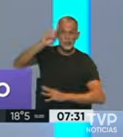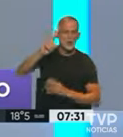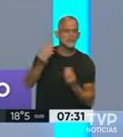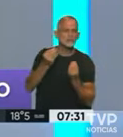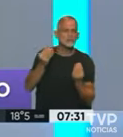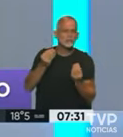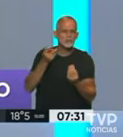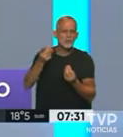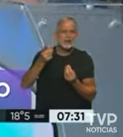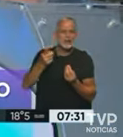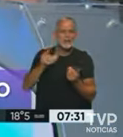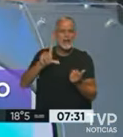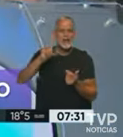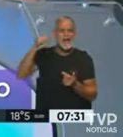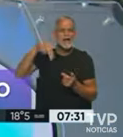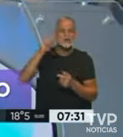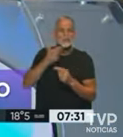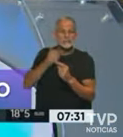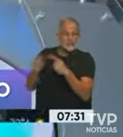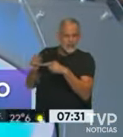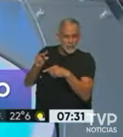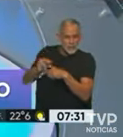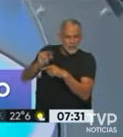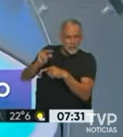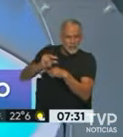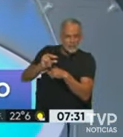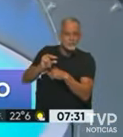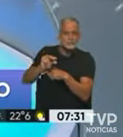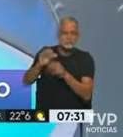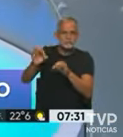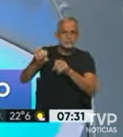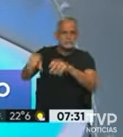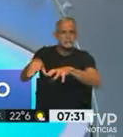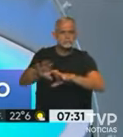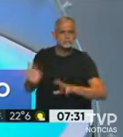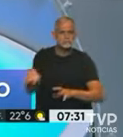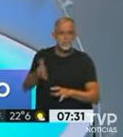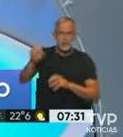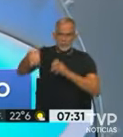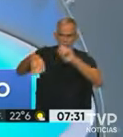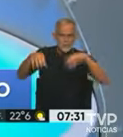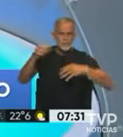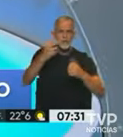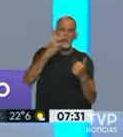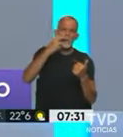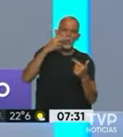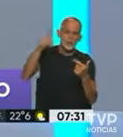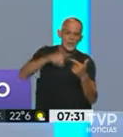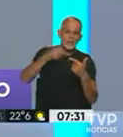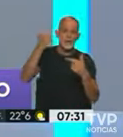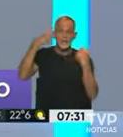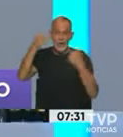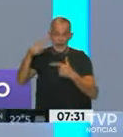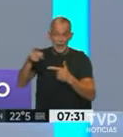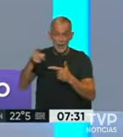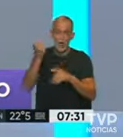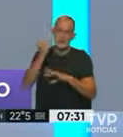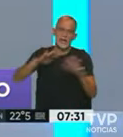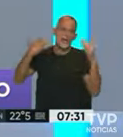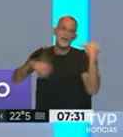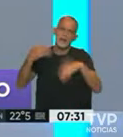vos decías porque la langosta ya ha llegado hay información de la presencia de langostas en Bolivia Paraguay ha declarado la